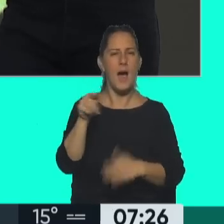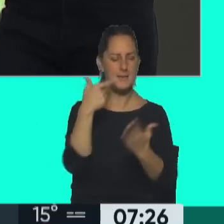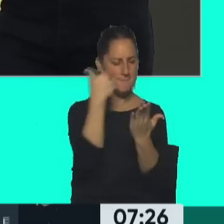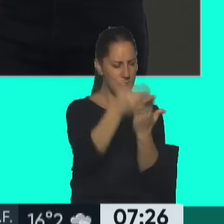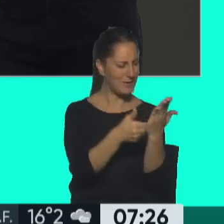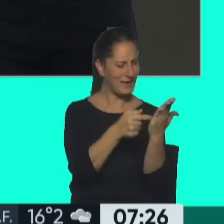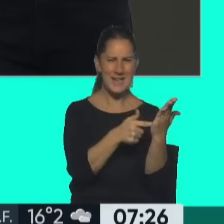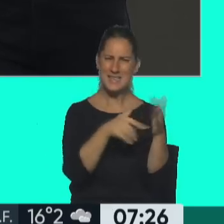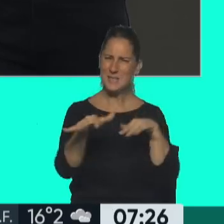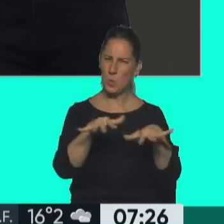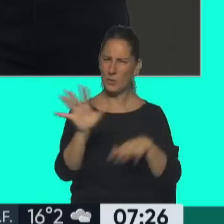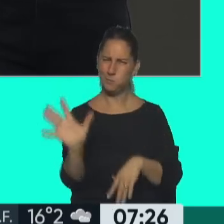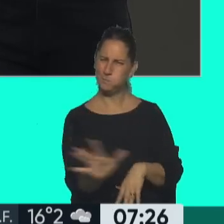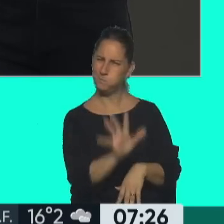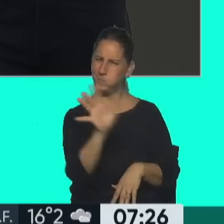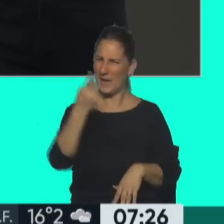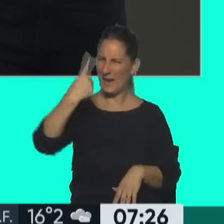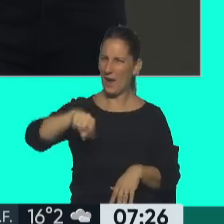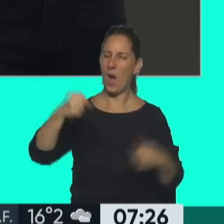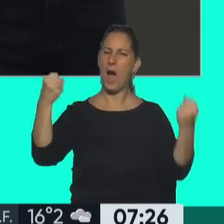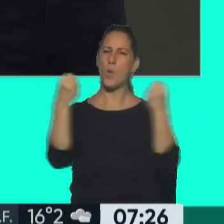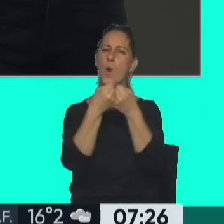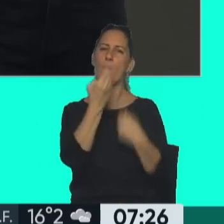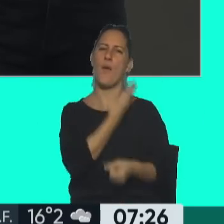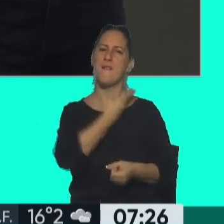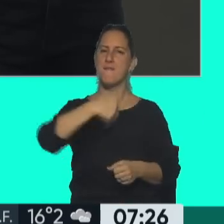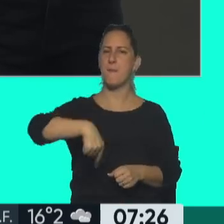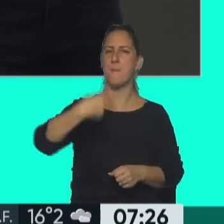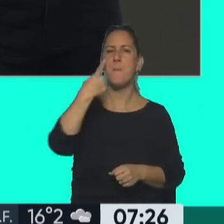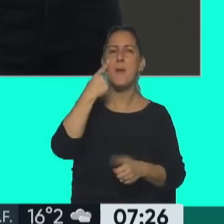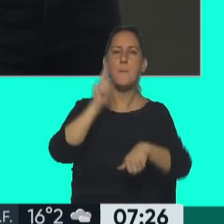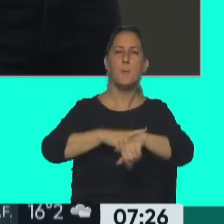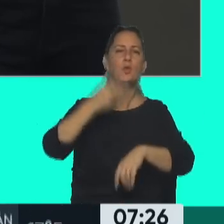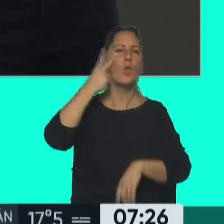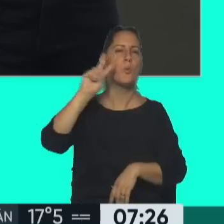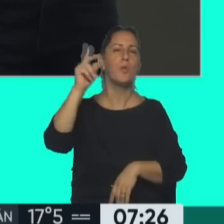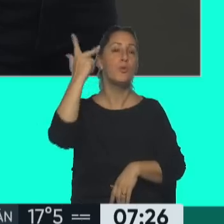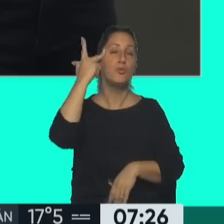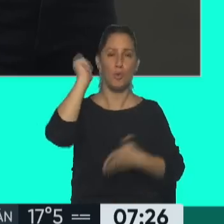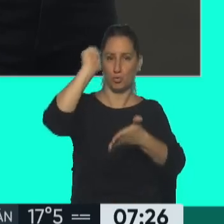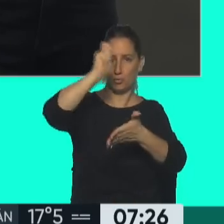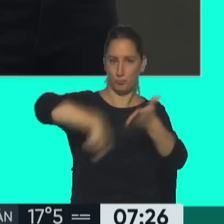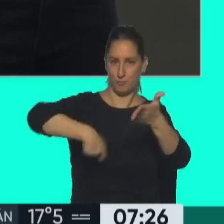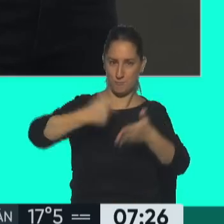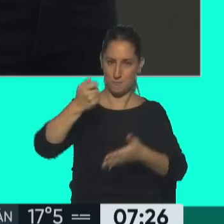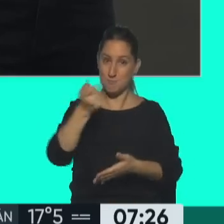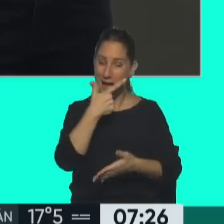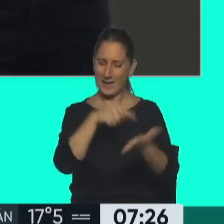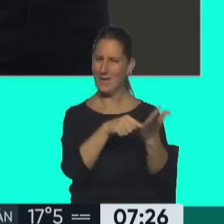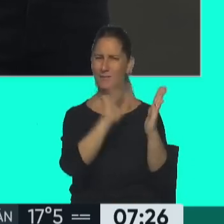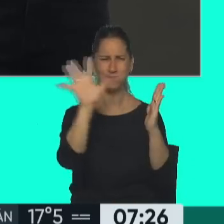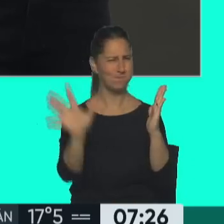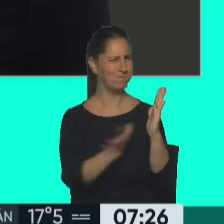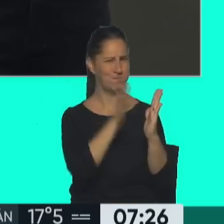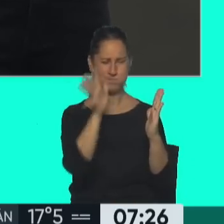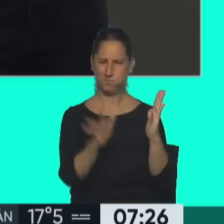irregularidades muy graves de lo que fue el acuerdo con el Fondo Monetario Internacional firmado en 2018 por Mauricio Macri. A la